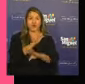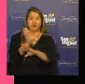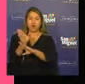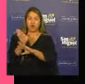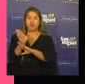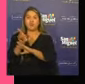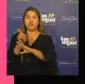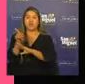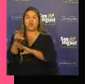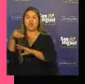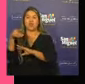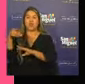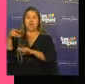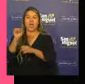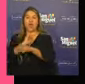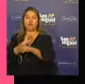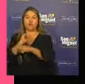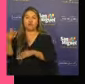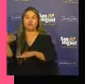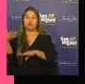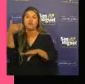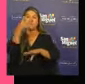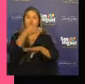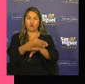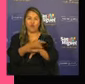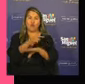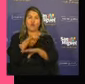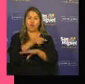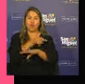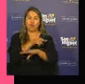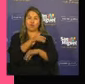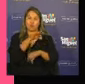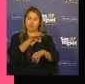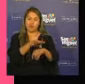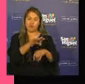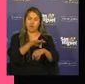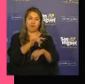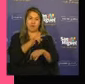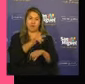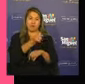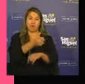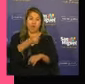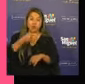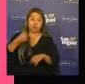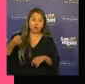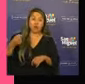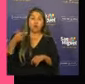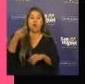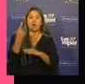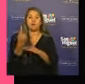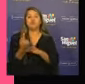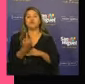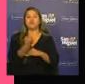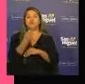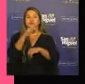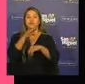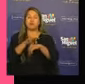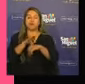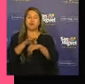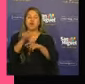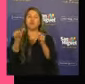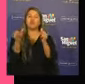acceso directo en su abriendo la puerta, caminando 2-3 cuadras a poder hacerse sus